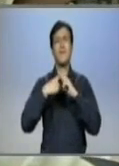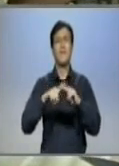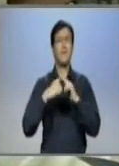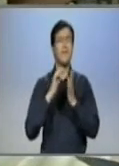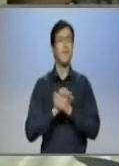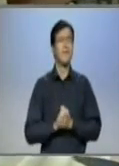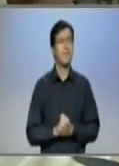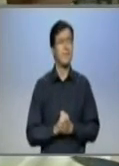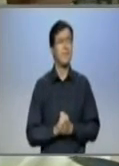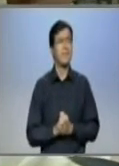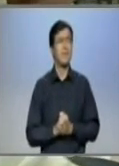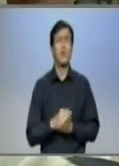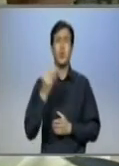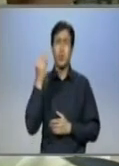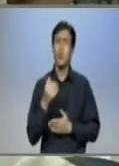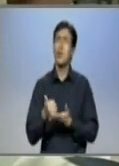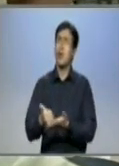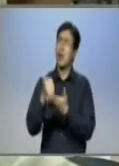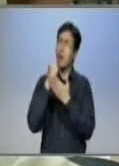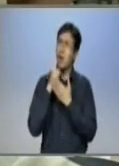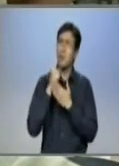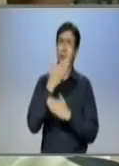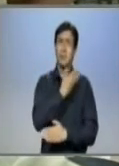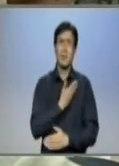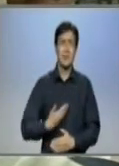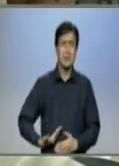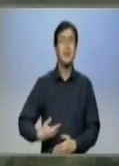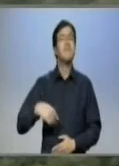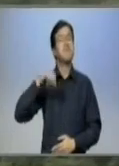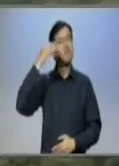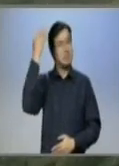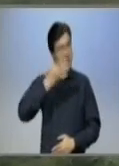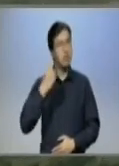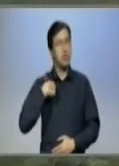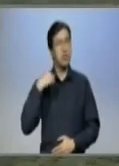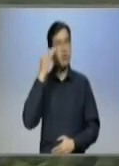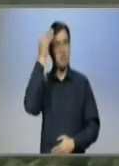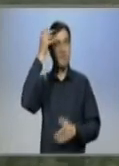pues con esta ayuda que nos dio el presidente creo que, bueno, sí lo voy a lograr.